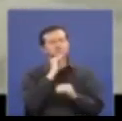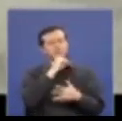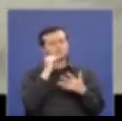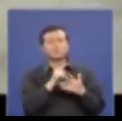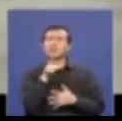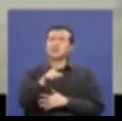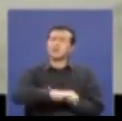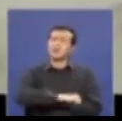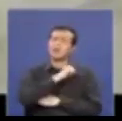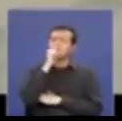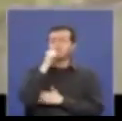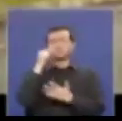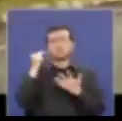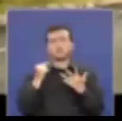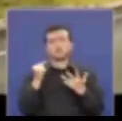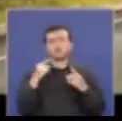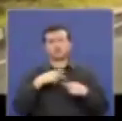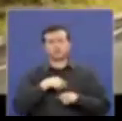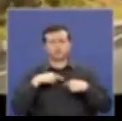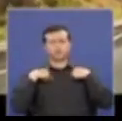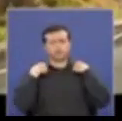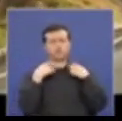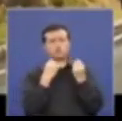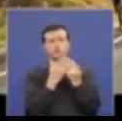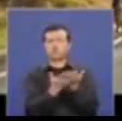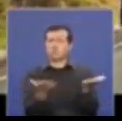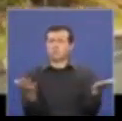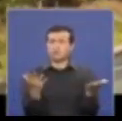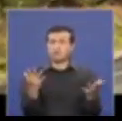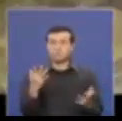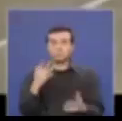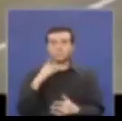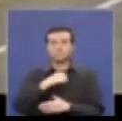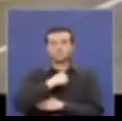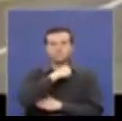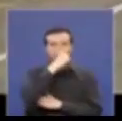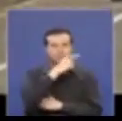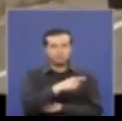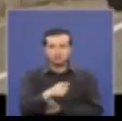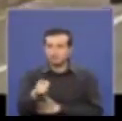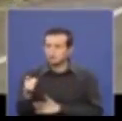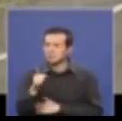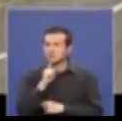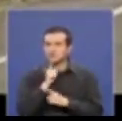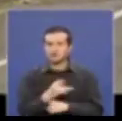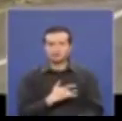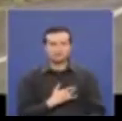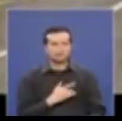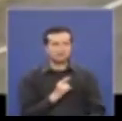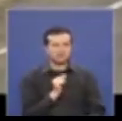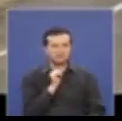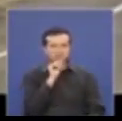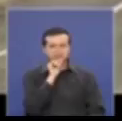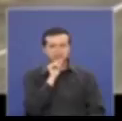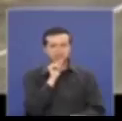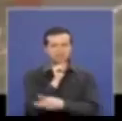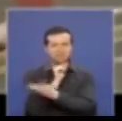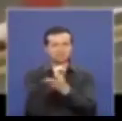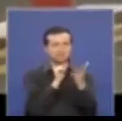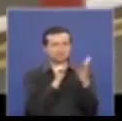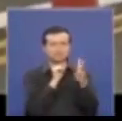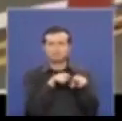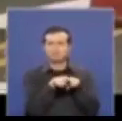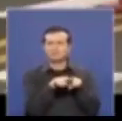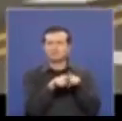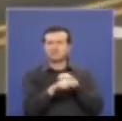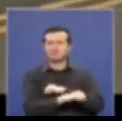tanto. Y ese campeón de ciclismo en montaña. Entonces imagínense la confianza que le dan a uno, ¿no? Competir con tantos